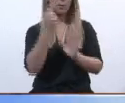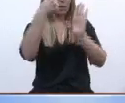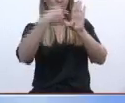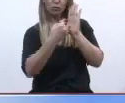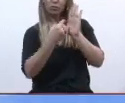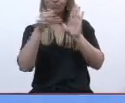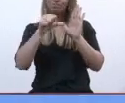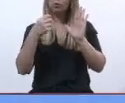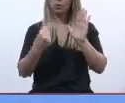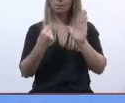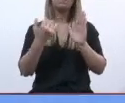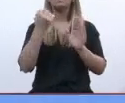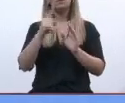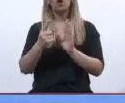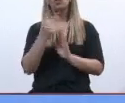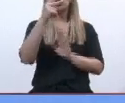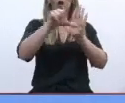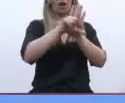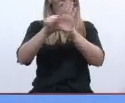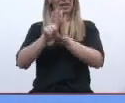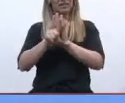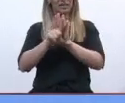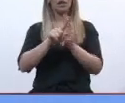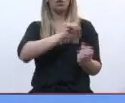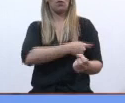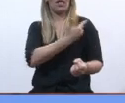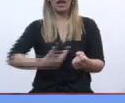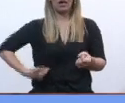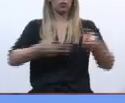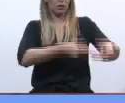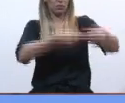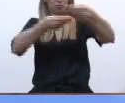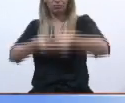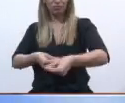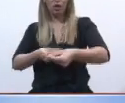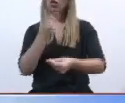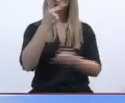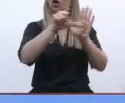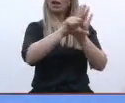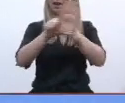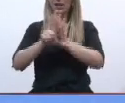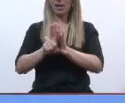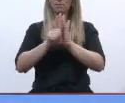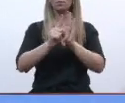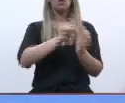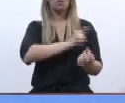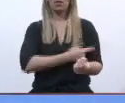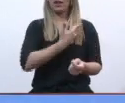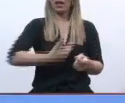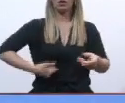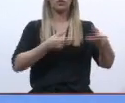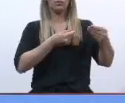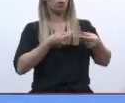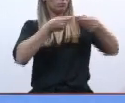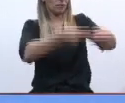patentado por las dos leyes que manda el Ejecutivo, por las dos leyes que sanciona conjuntamente, como las manda el Ejecutivo,